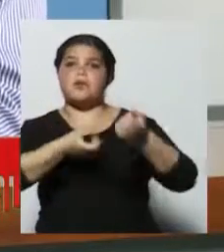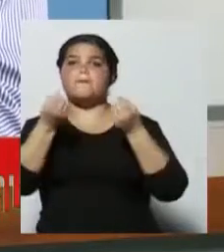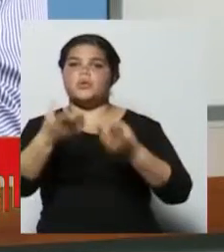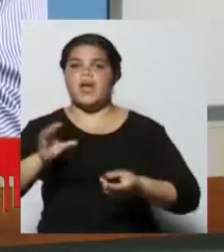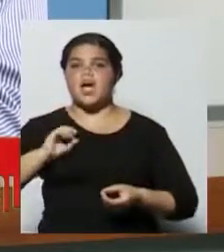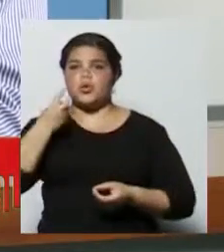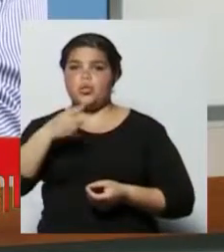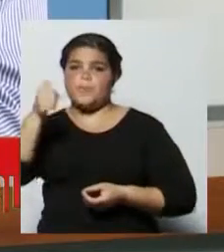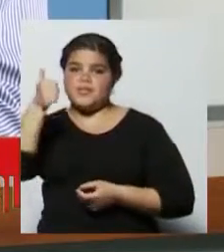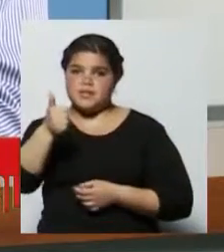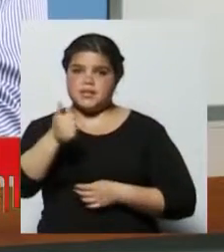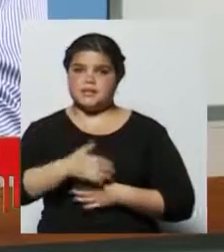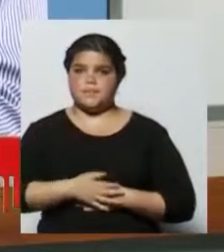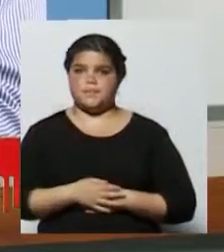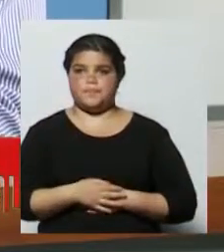2006